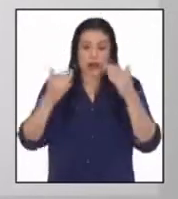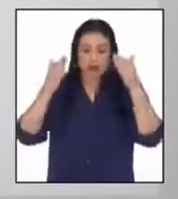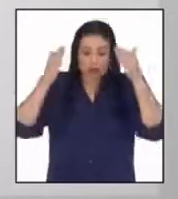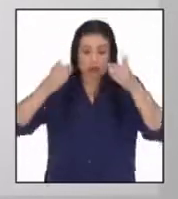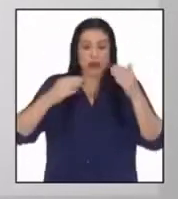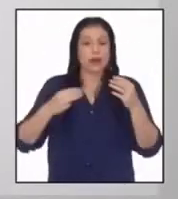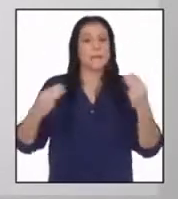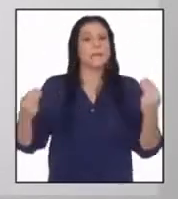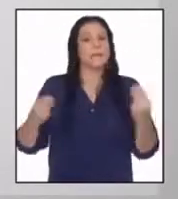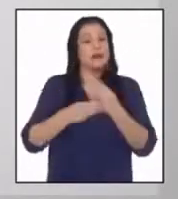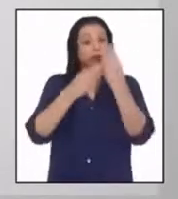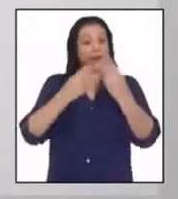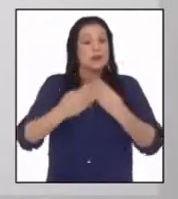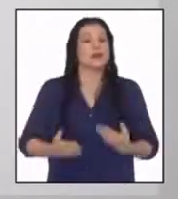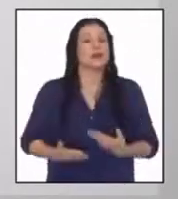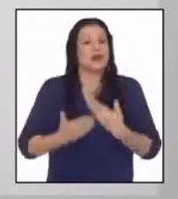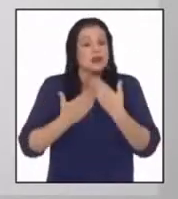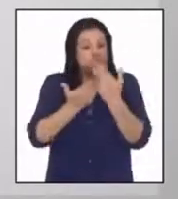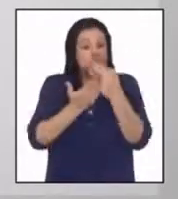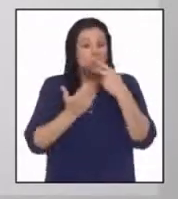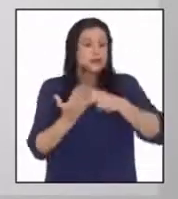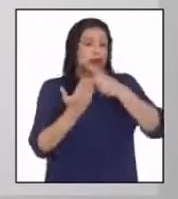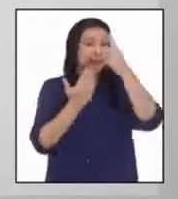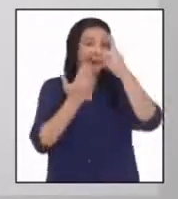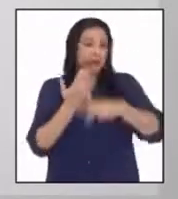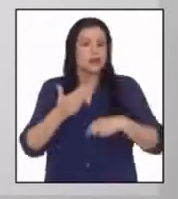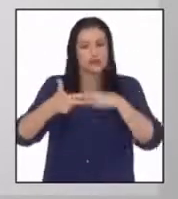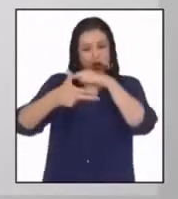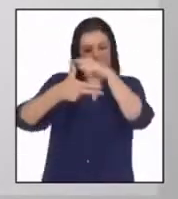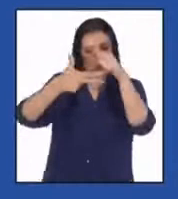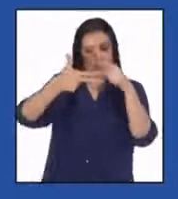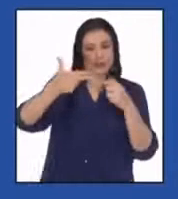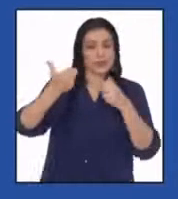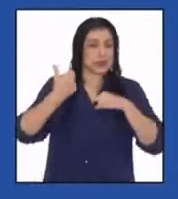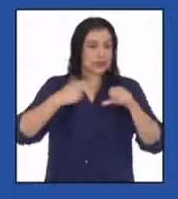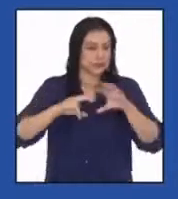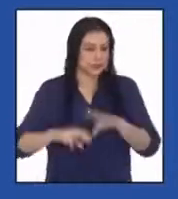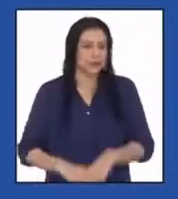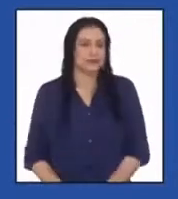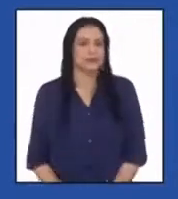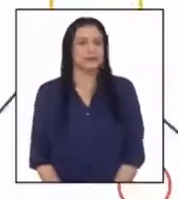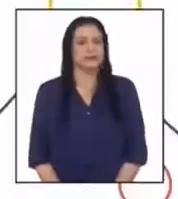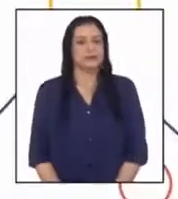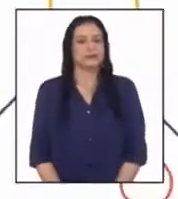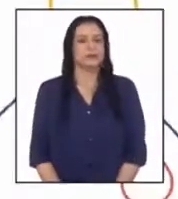haremos nuestro aporte a este proyecto con 3 actividades.